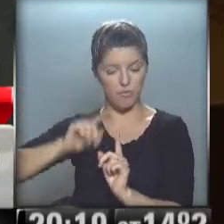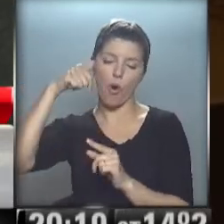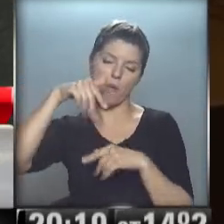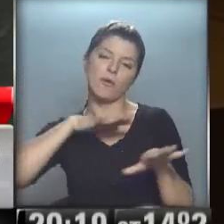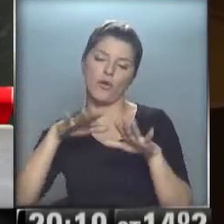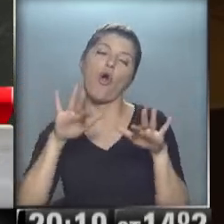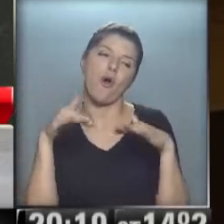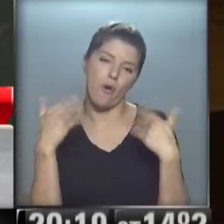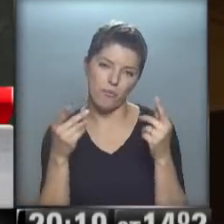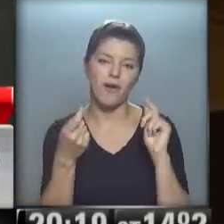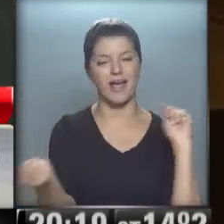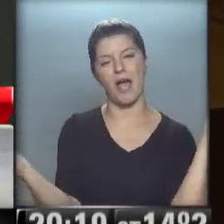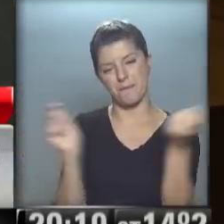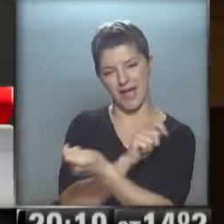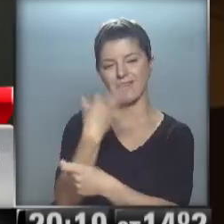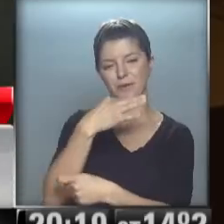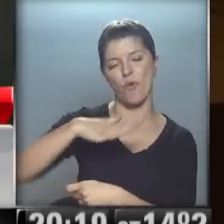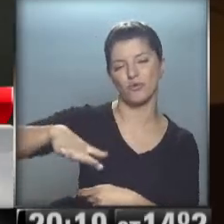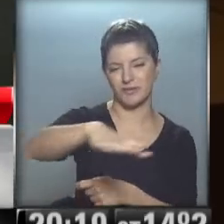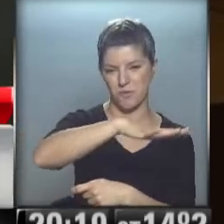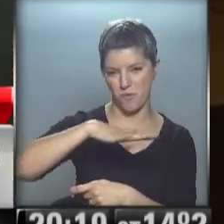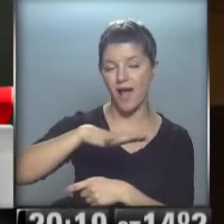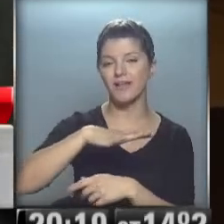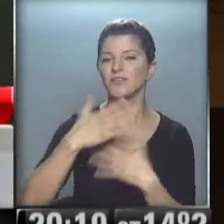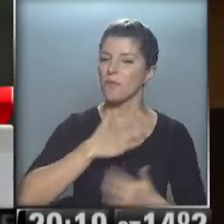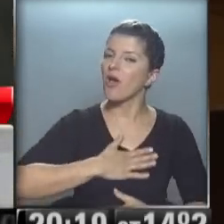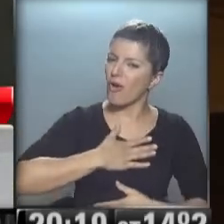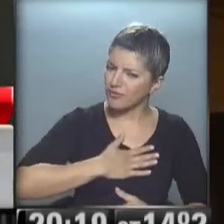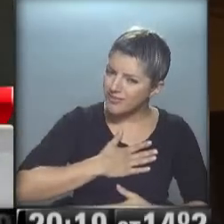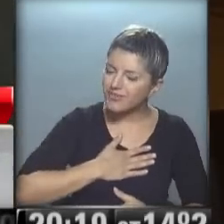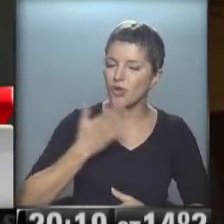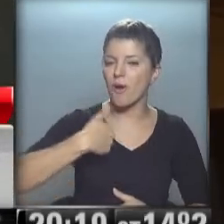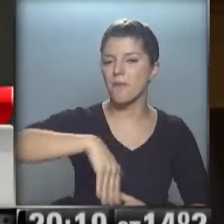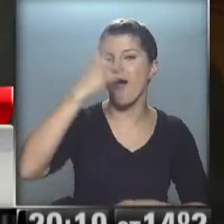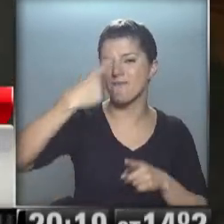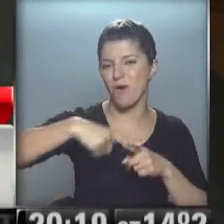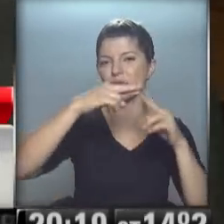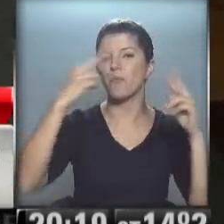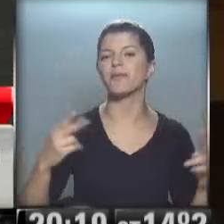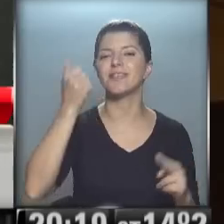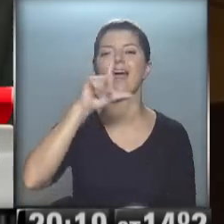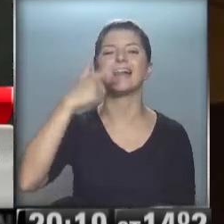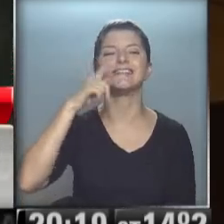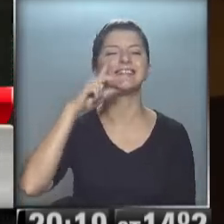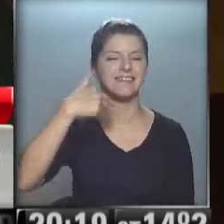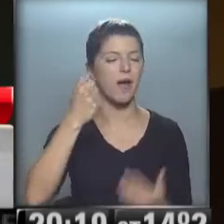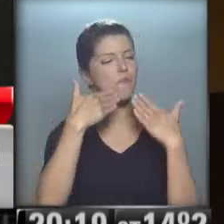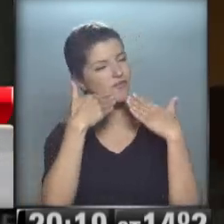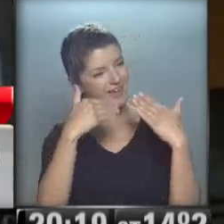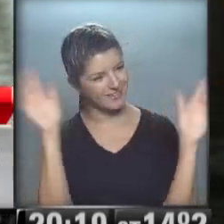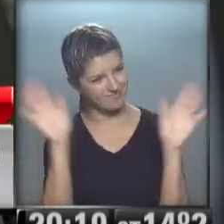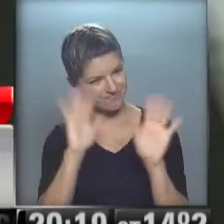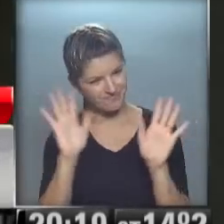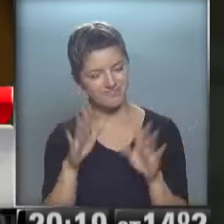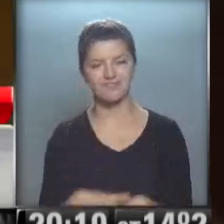razones obvias no se puede hacer en el Obelisco, y estoy muy contento de que vayamos a Puente Alsina. Muchísimas gracias. Adiós.